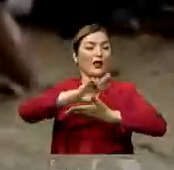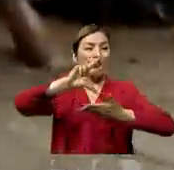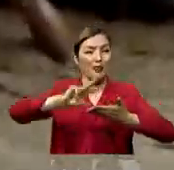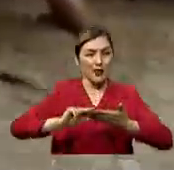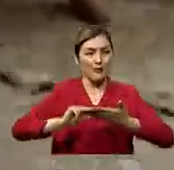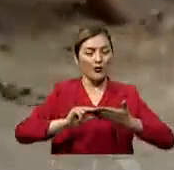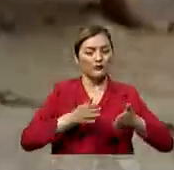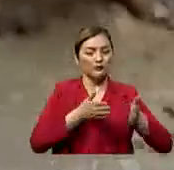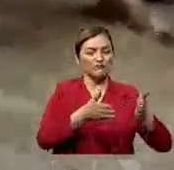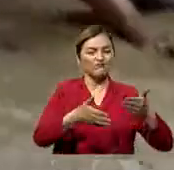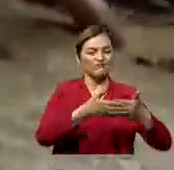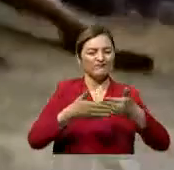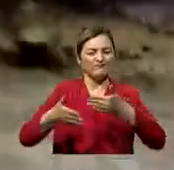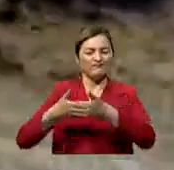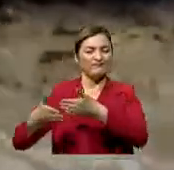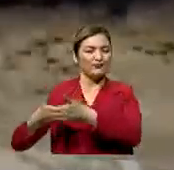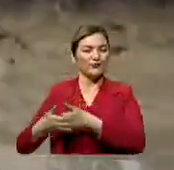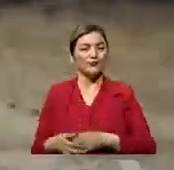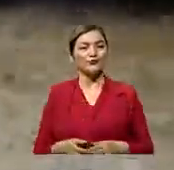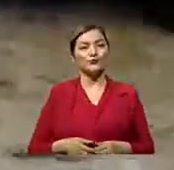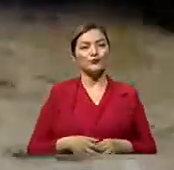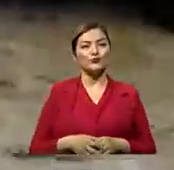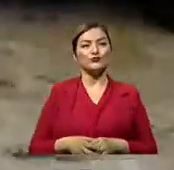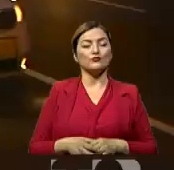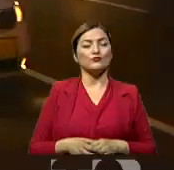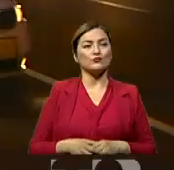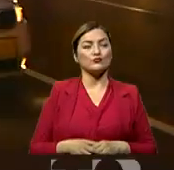de vías. Paul Coello, 24 horas.